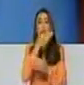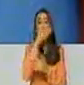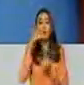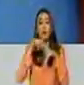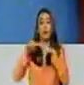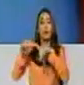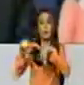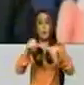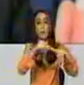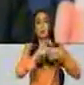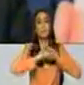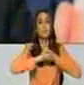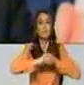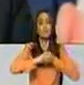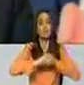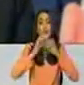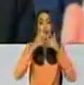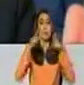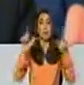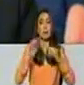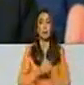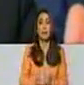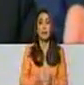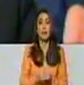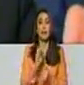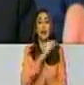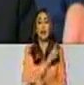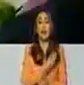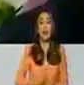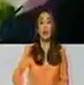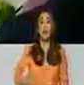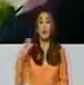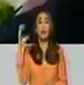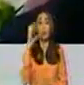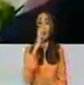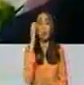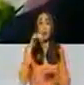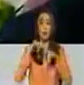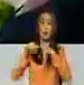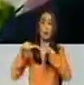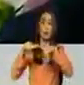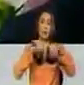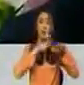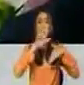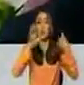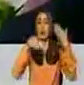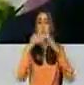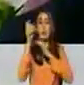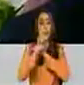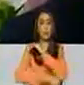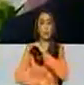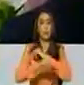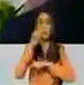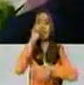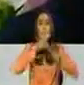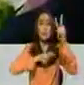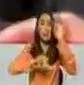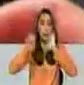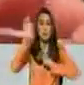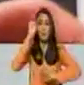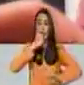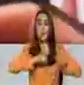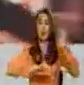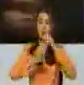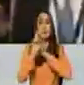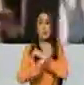que aman la libertad. En la cita, Iván Duque instó a mantener la presión diplomática y explorar todas las sanciones posibles contra la dictadura de Venezuela.